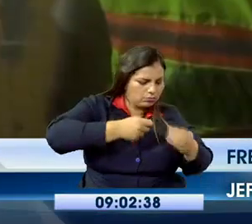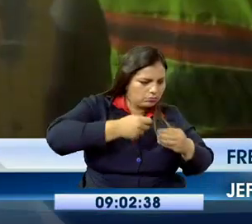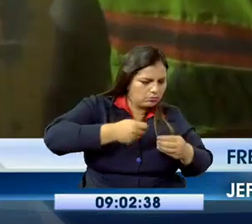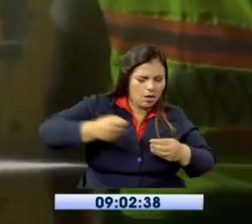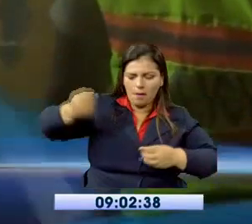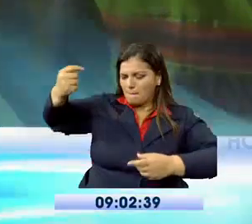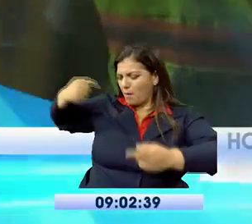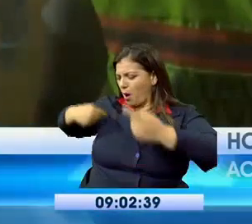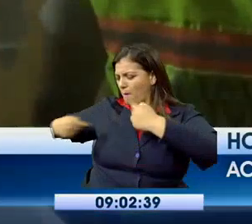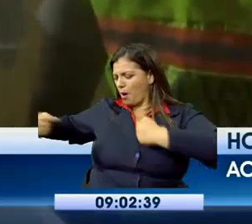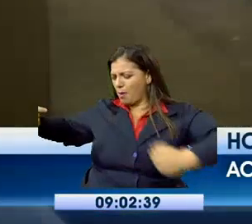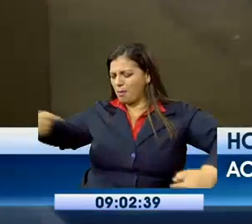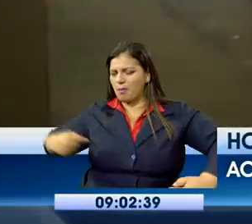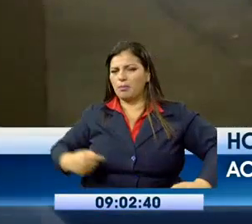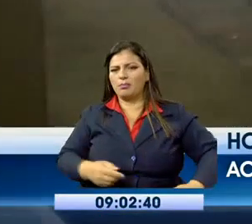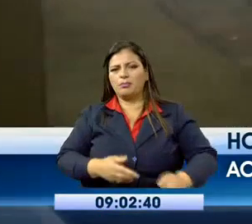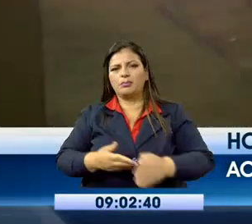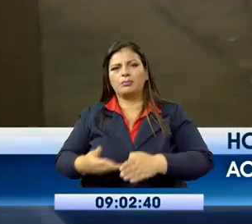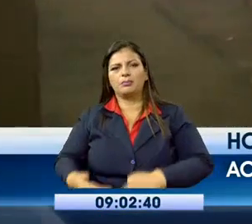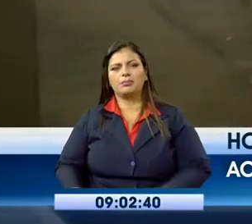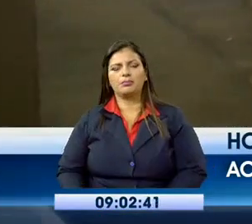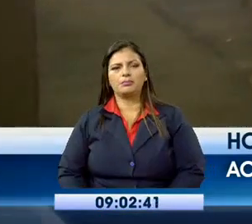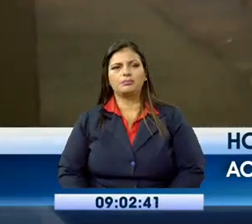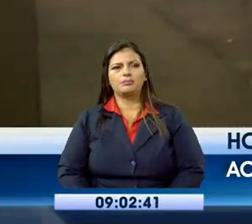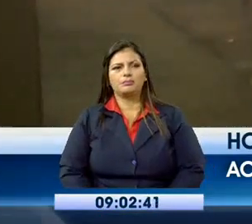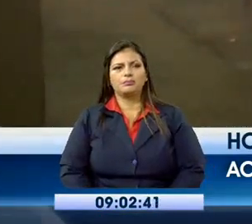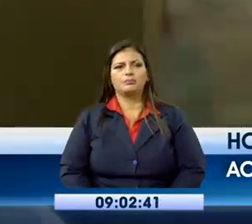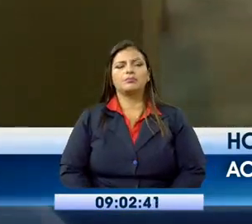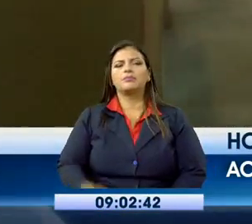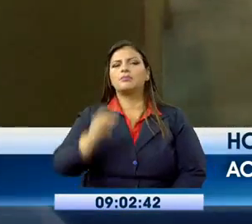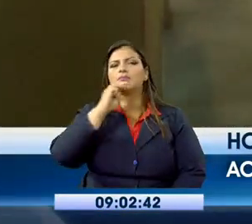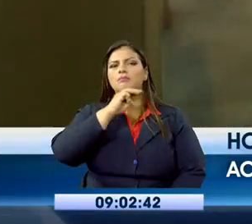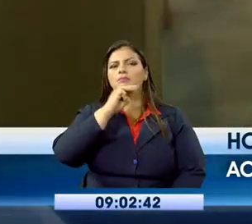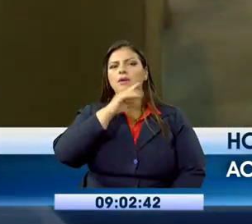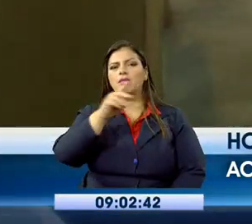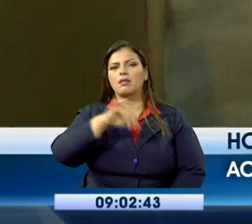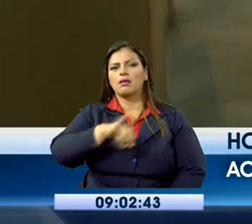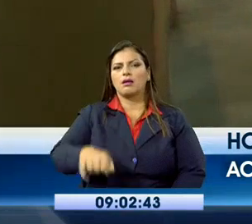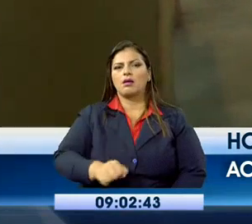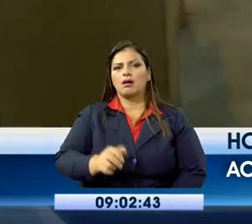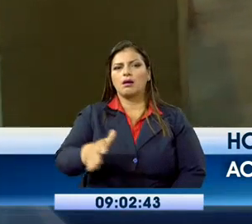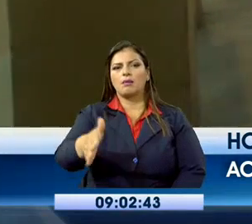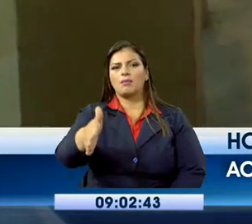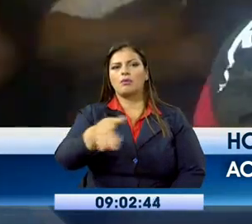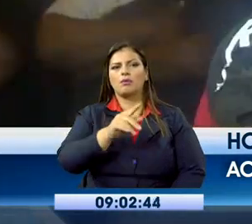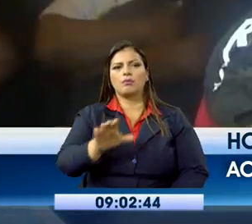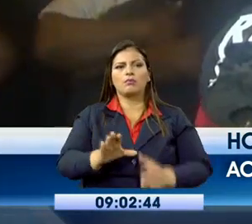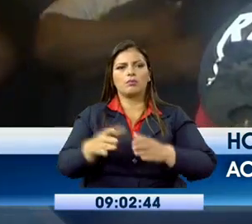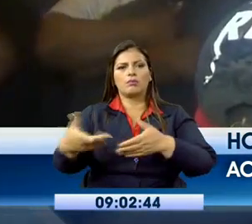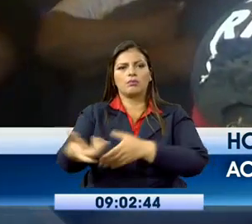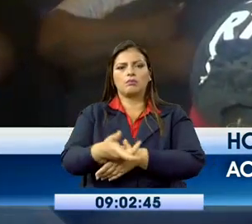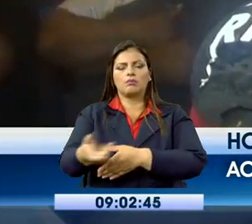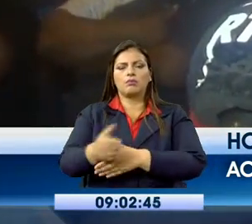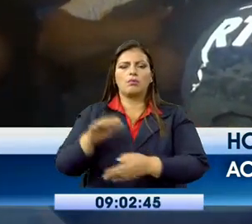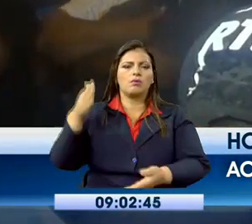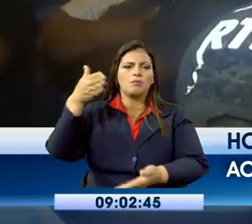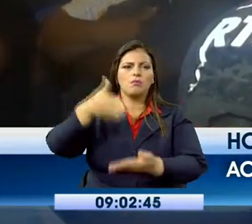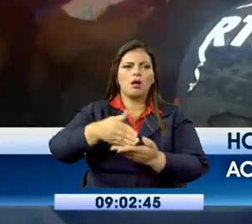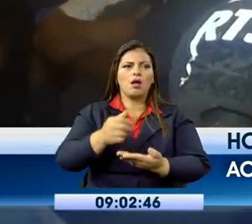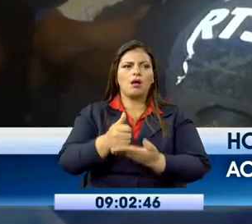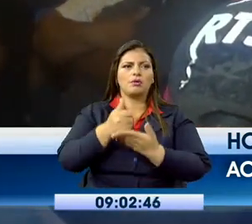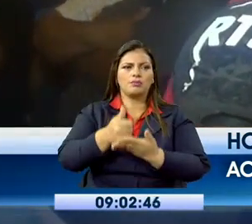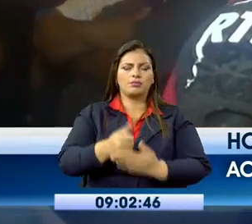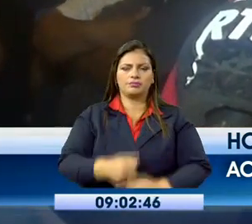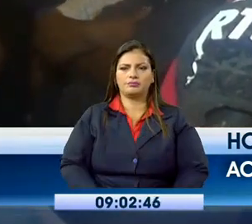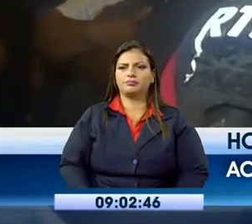retirar. Según se informó, personal del cuerpo de bomberos de Manta y Jaramijó asistieron a la víctima, pero solo comprobaron su deceso. Ya cuando llegamos aquí nosotros,